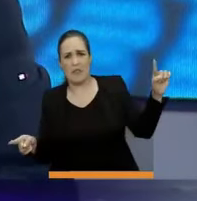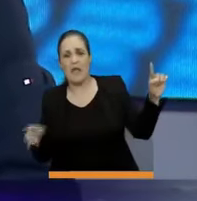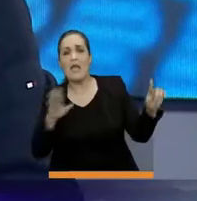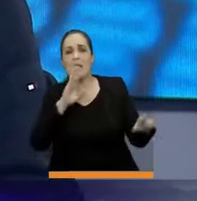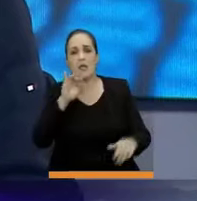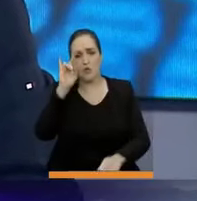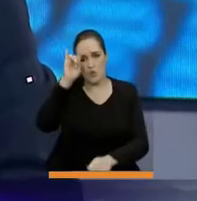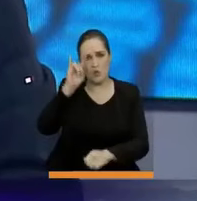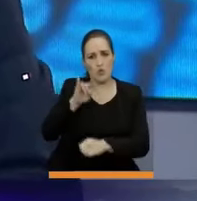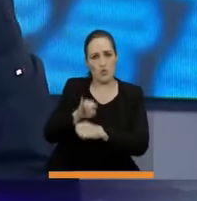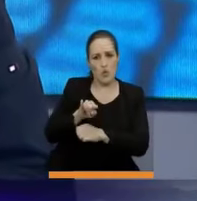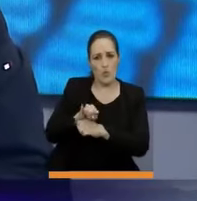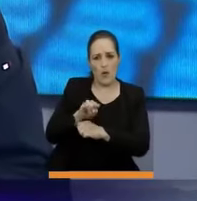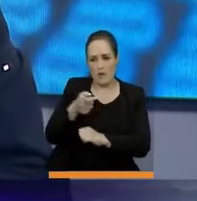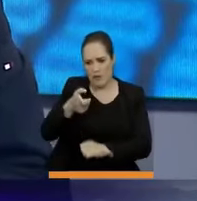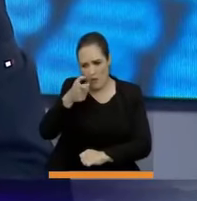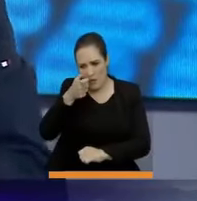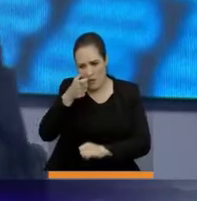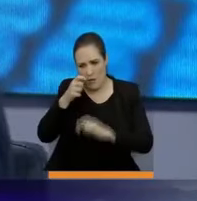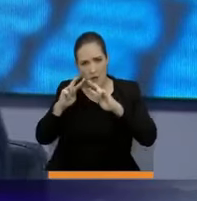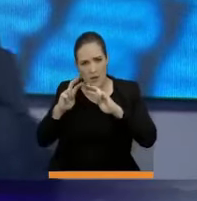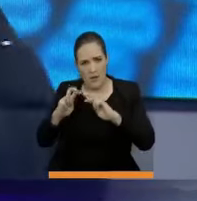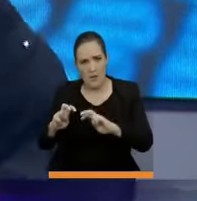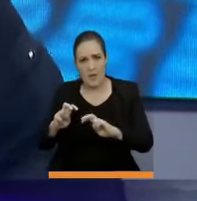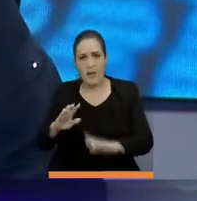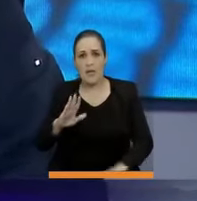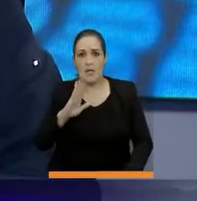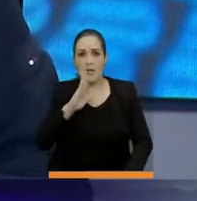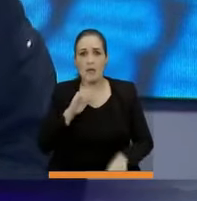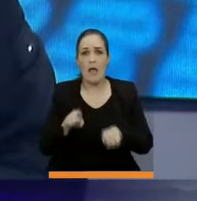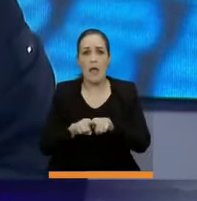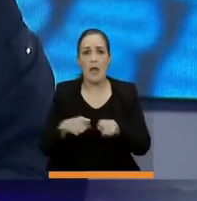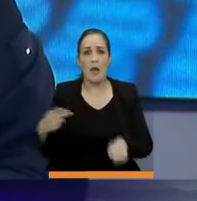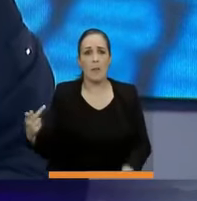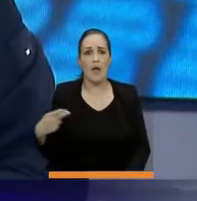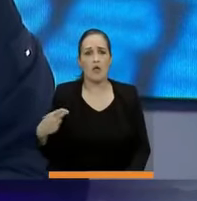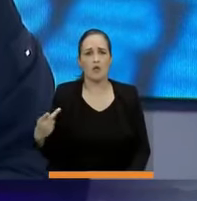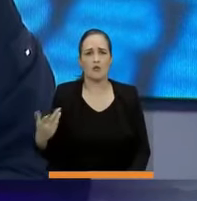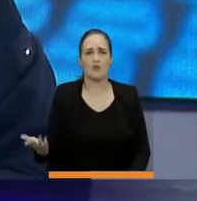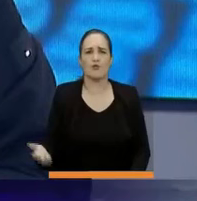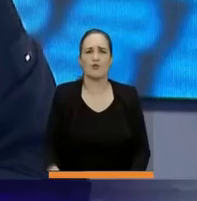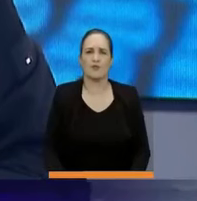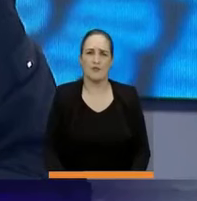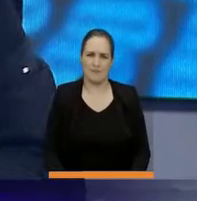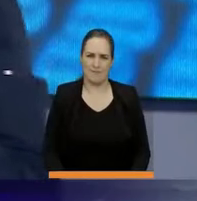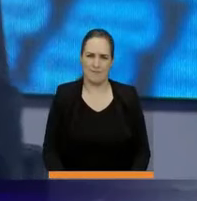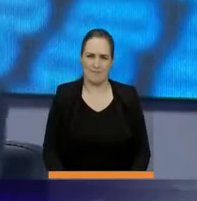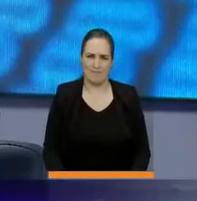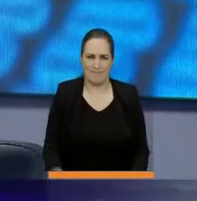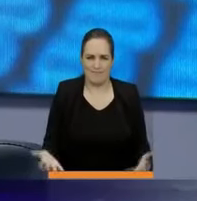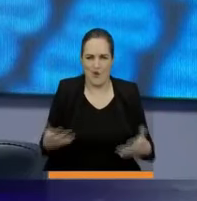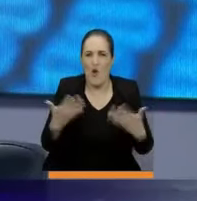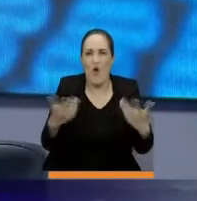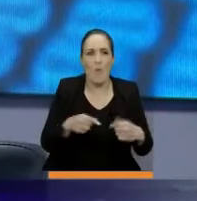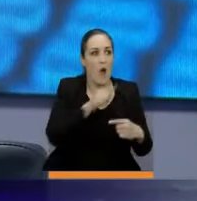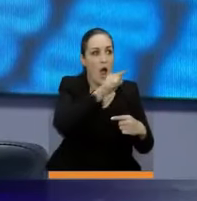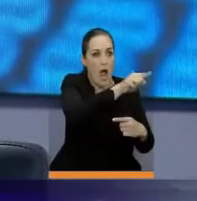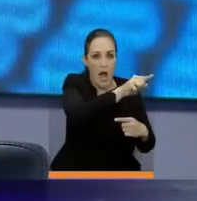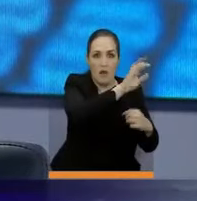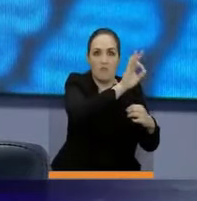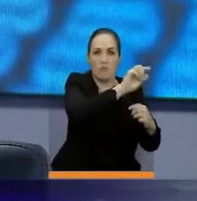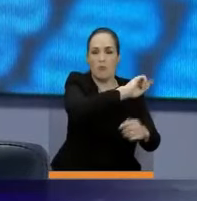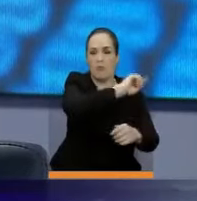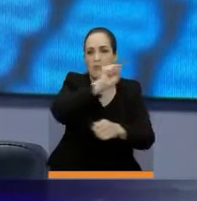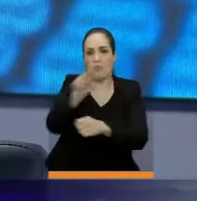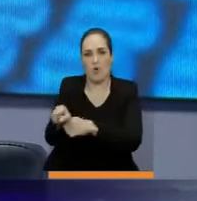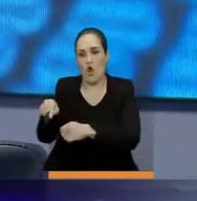supervisión sobre la consultoría, que es la interventoría, resulta que eran hermanos. Ay. ¿Cómo se controlan? Entonces, a través de esas figuras